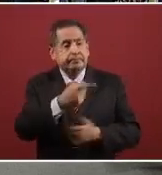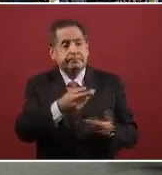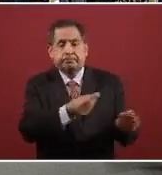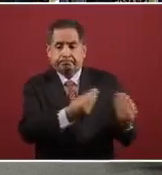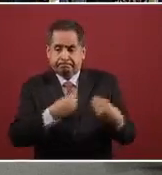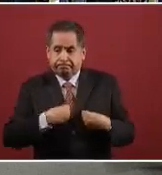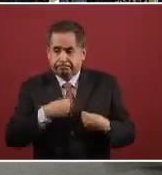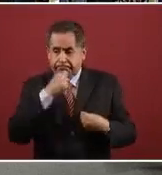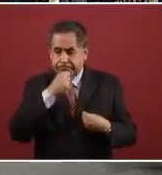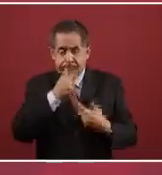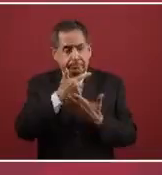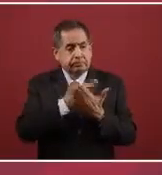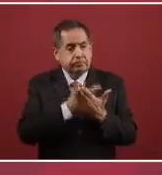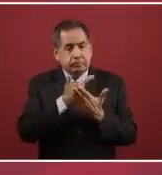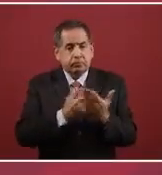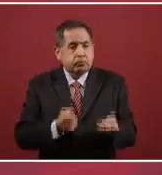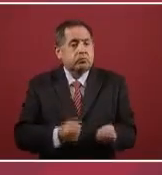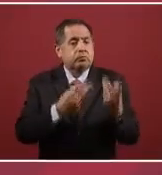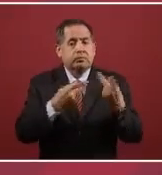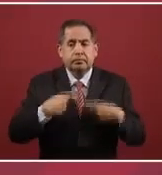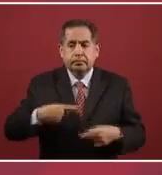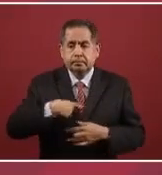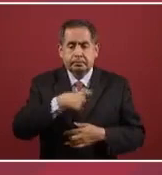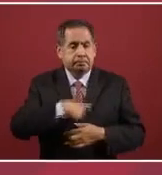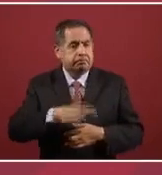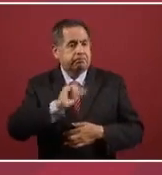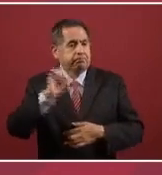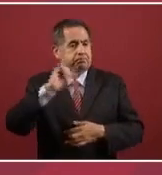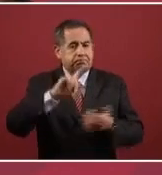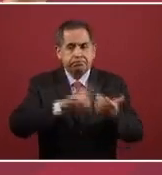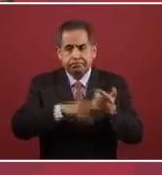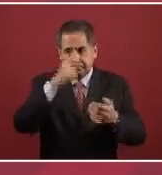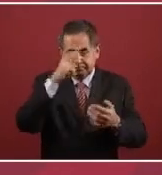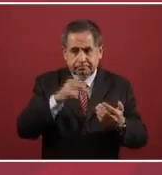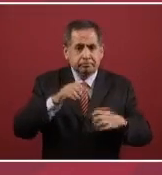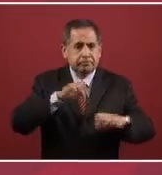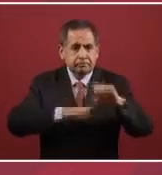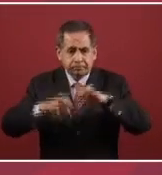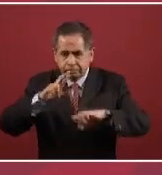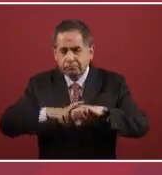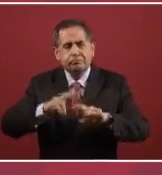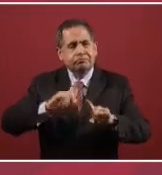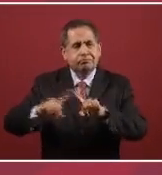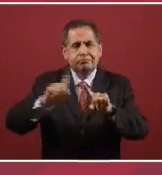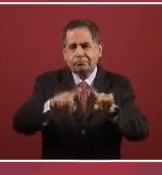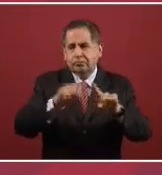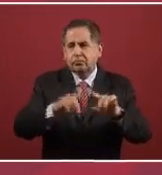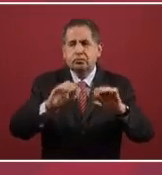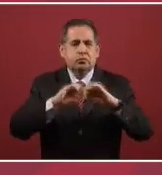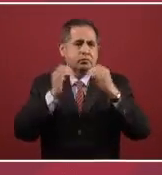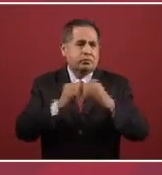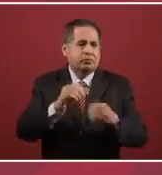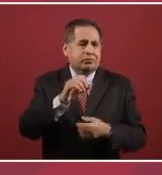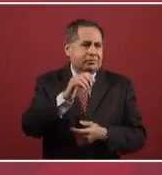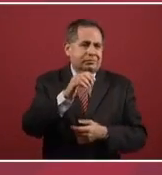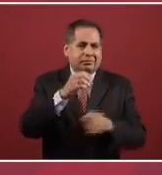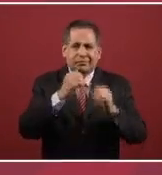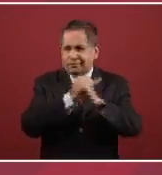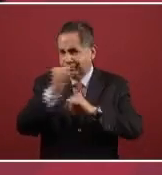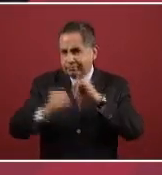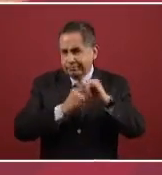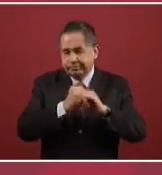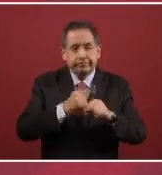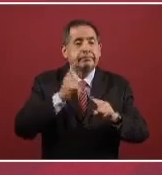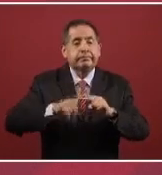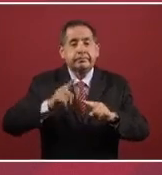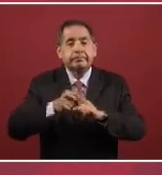número del personal del cuerpo diplomático acreditado en México, no solo de embajadas, también de organismos multilaterales, y